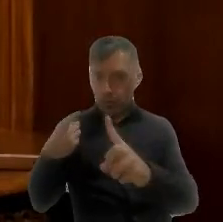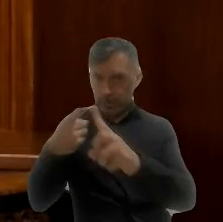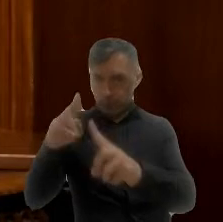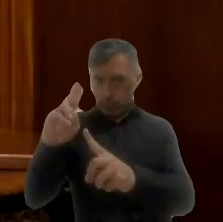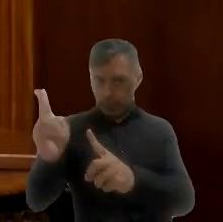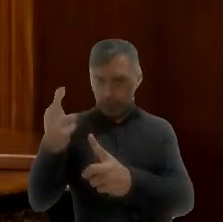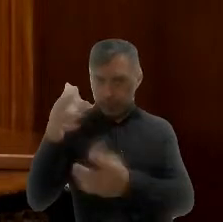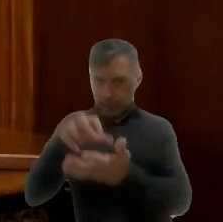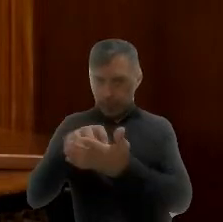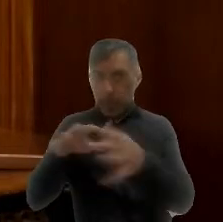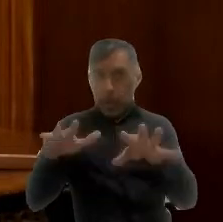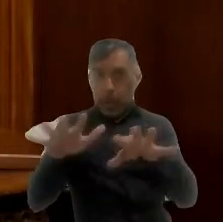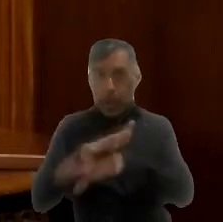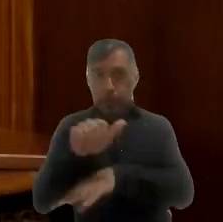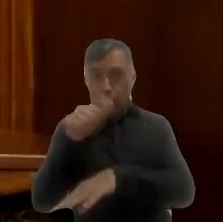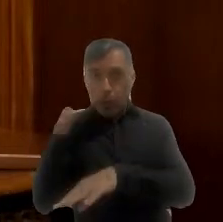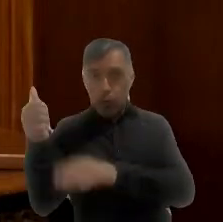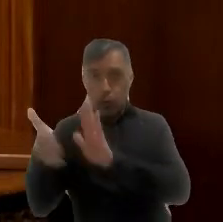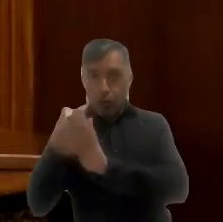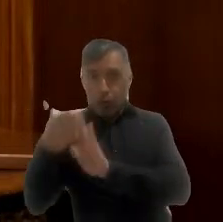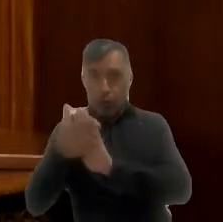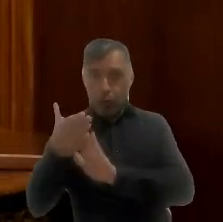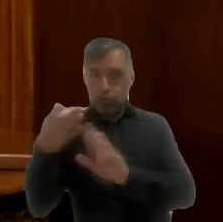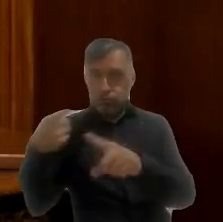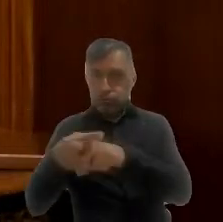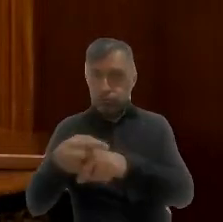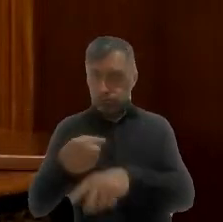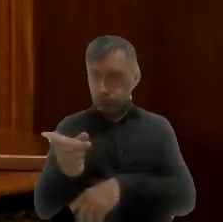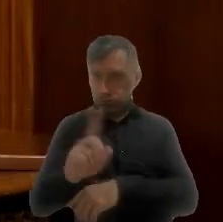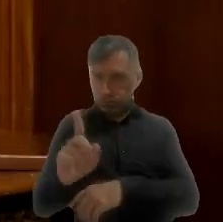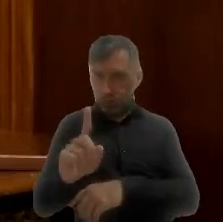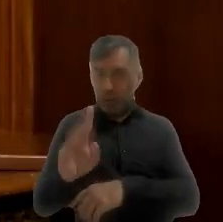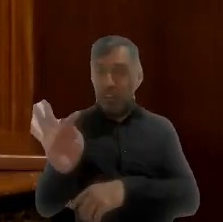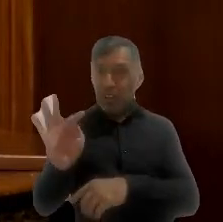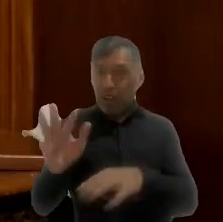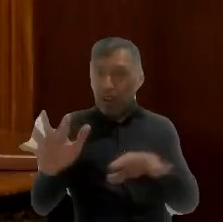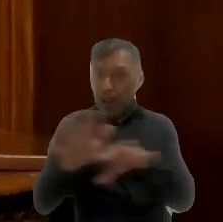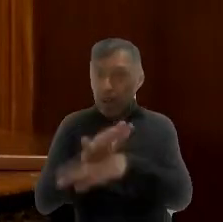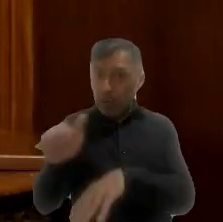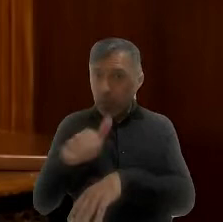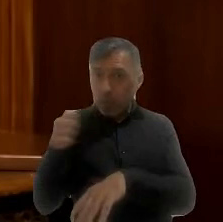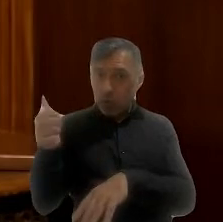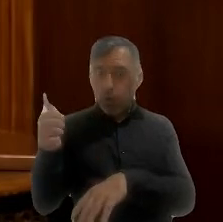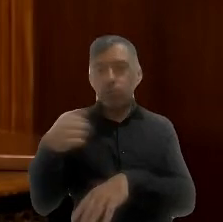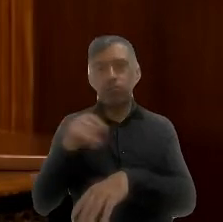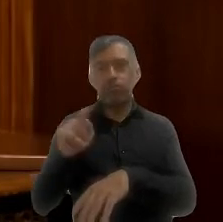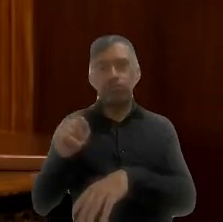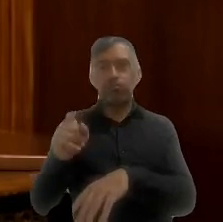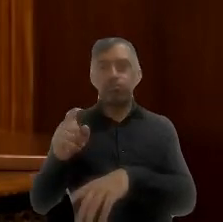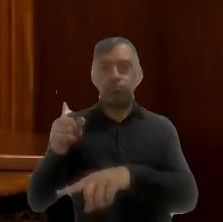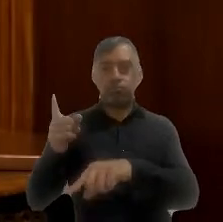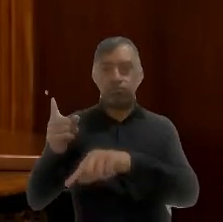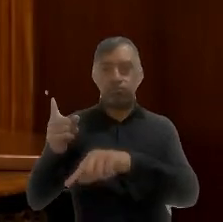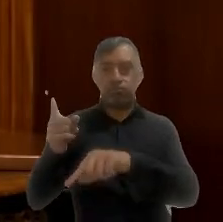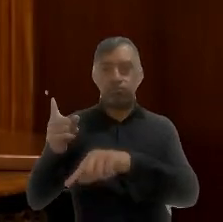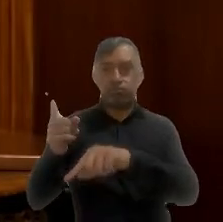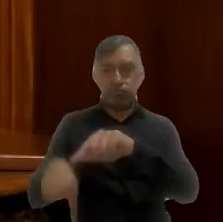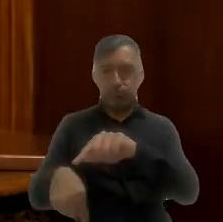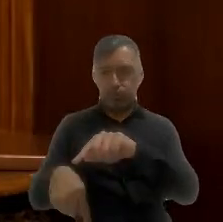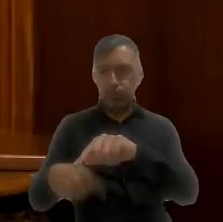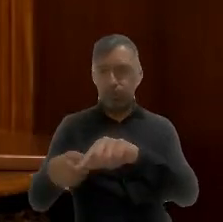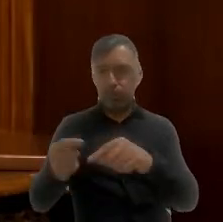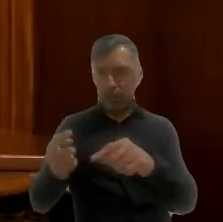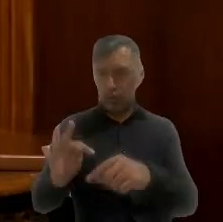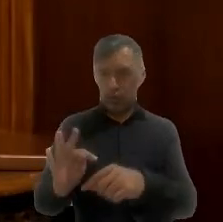autorización. En caso contrario, se revertirá a favor del patrimonio del municipio de Tultitlán, Estado de